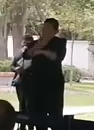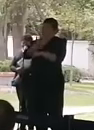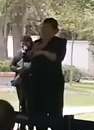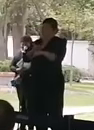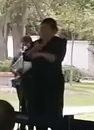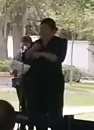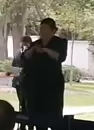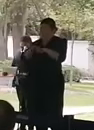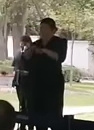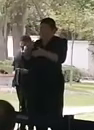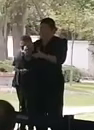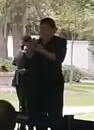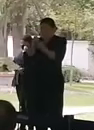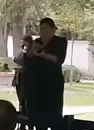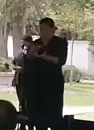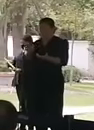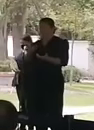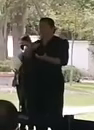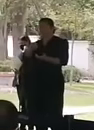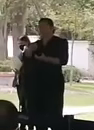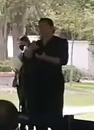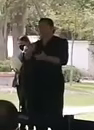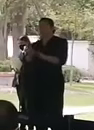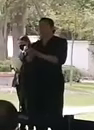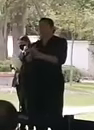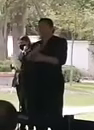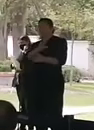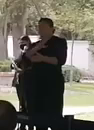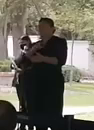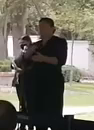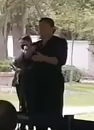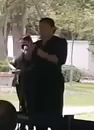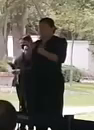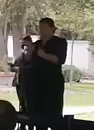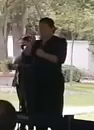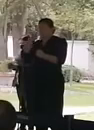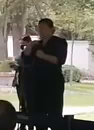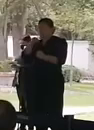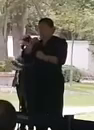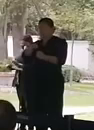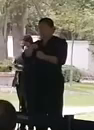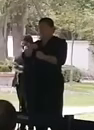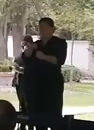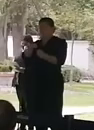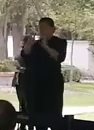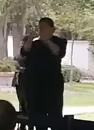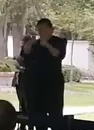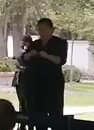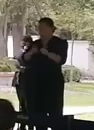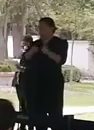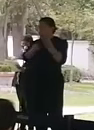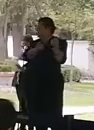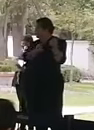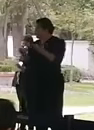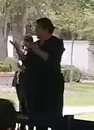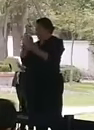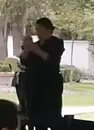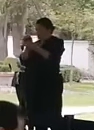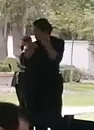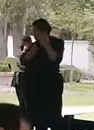este trabajo, pues que tengan garantías para que no los deporten? ¿Qué están haciendo o qué es lo que tienen que hacer? Esa es una